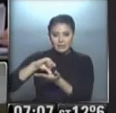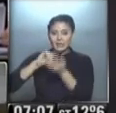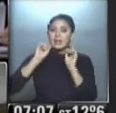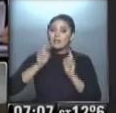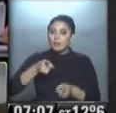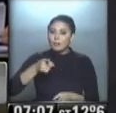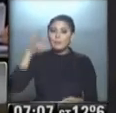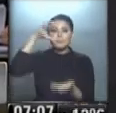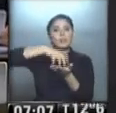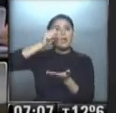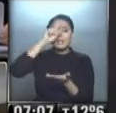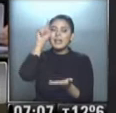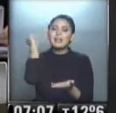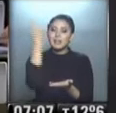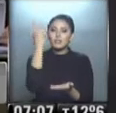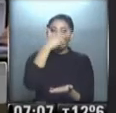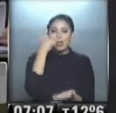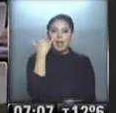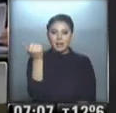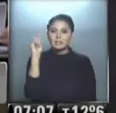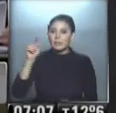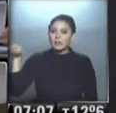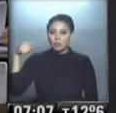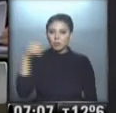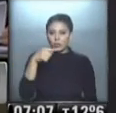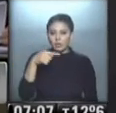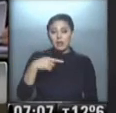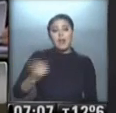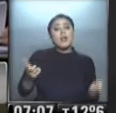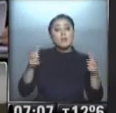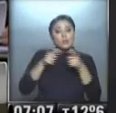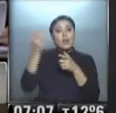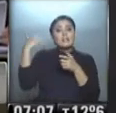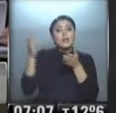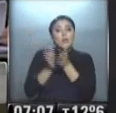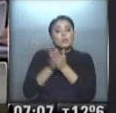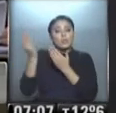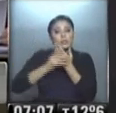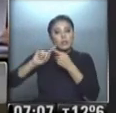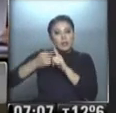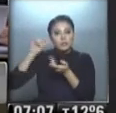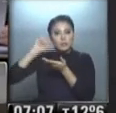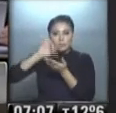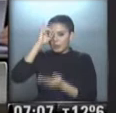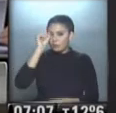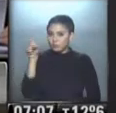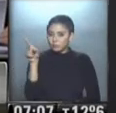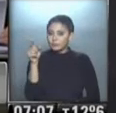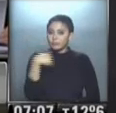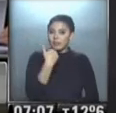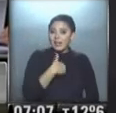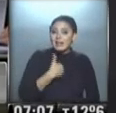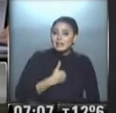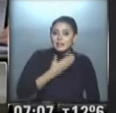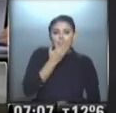sentencia de la Corte Internacional de La Haya. En la reunión mantenida ayer con el canciller Luis Almagro, la